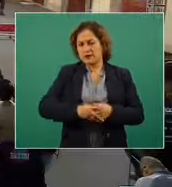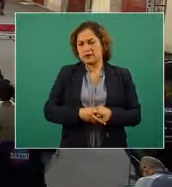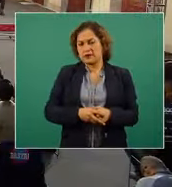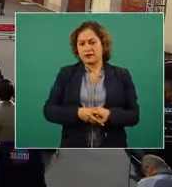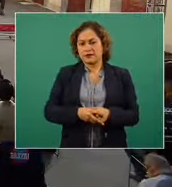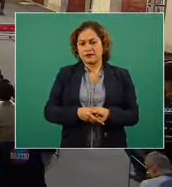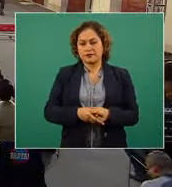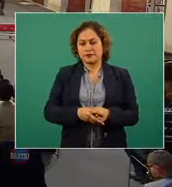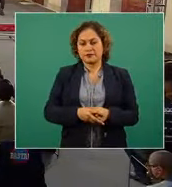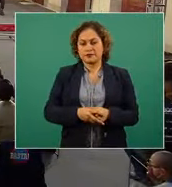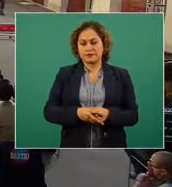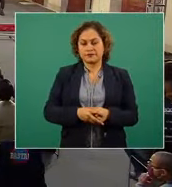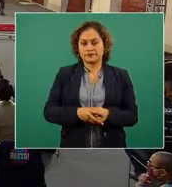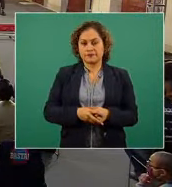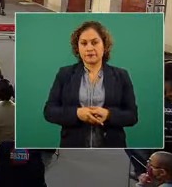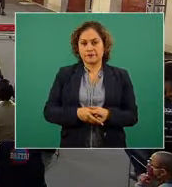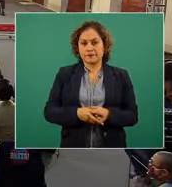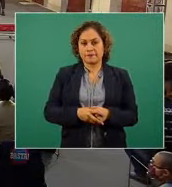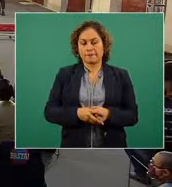como